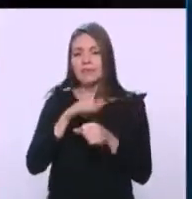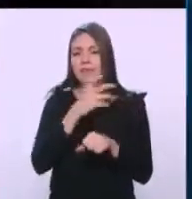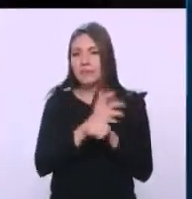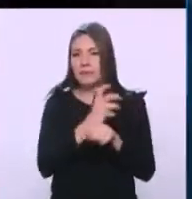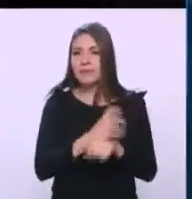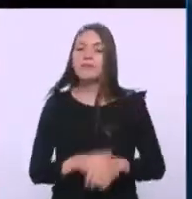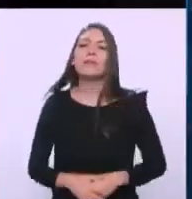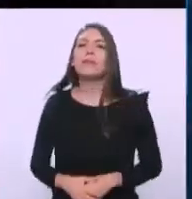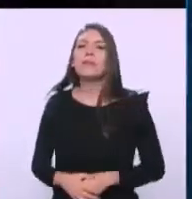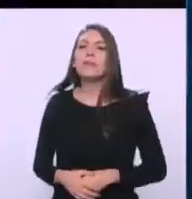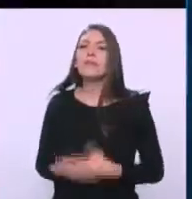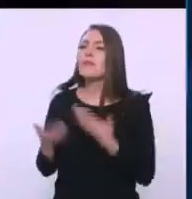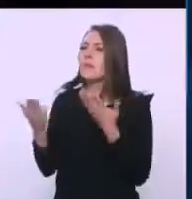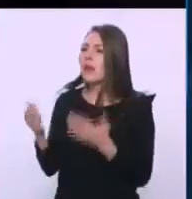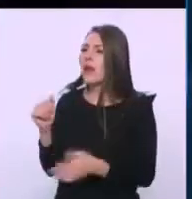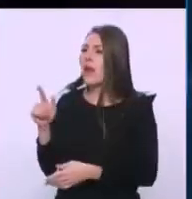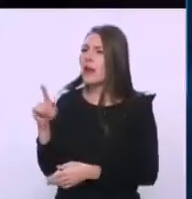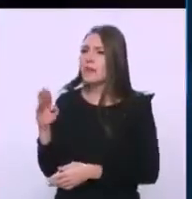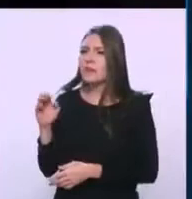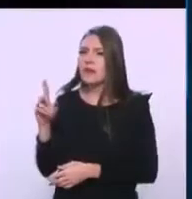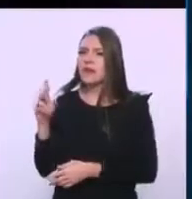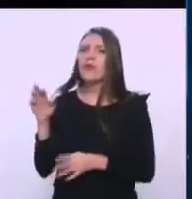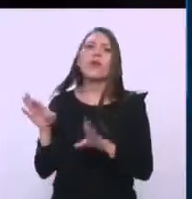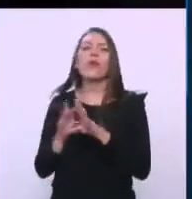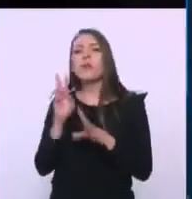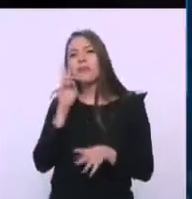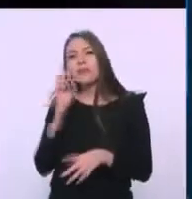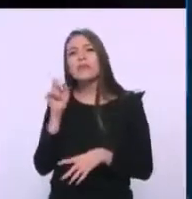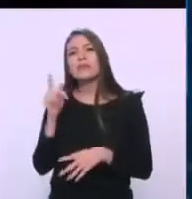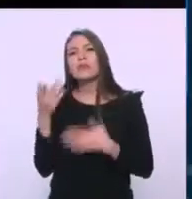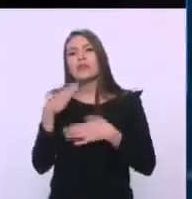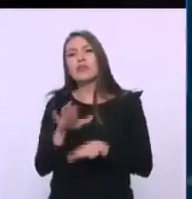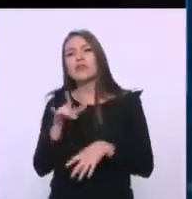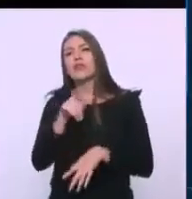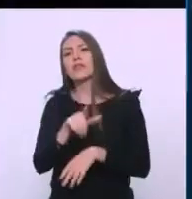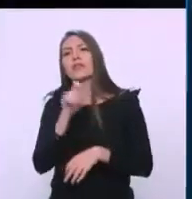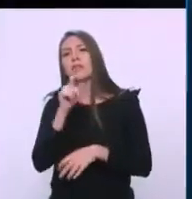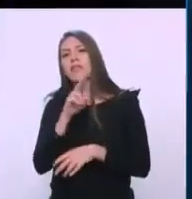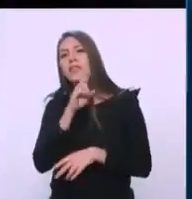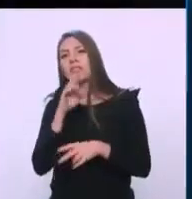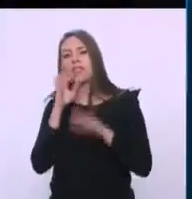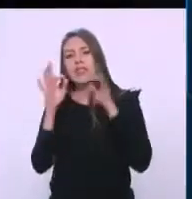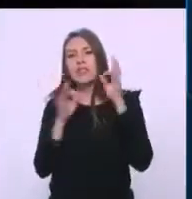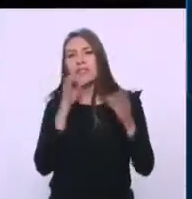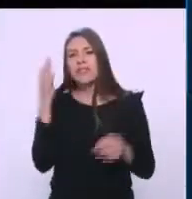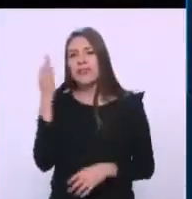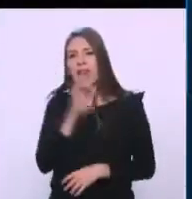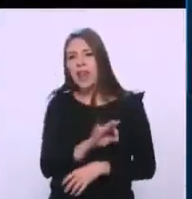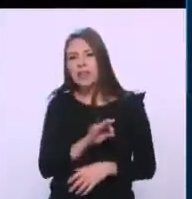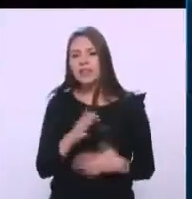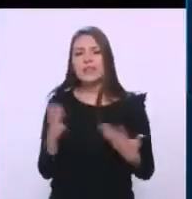pues, ¿cómo ves todo este movimiento en redes sociales con las elecciones en los Estados Unidos, con las fake news allá y acá?